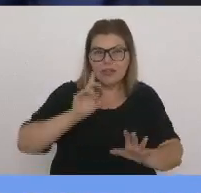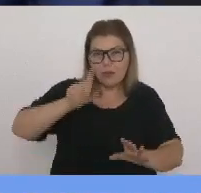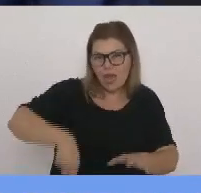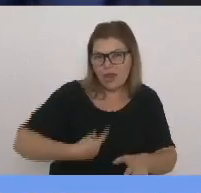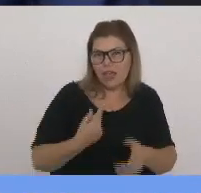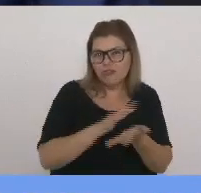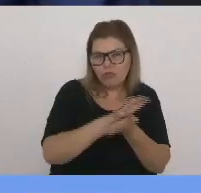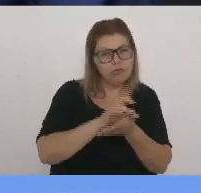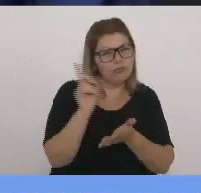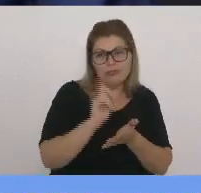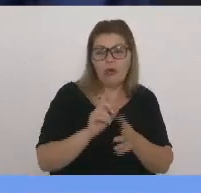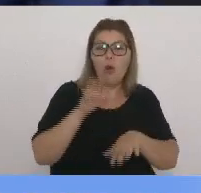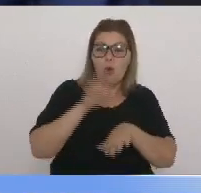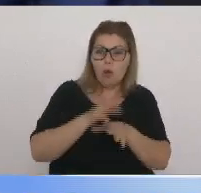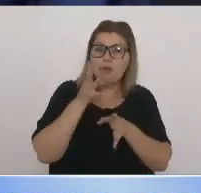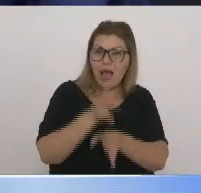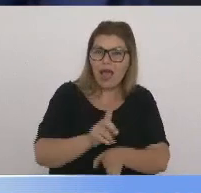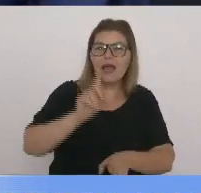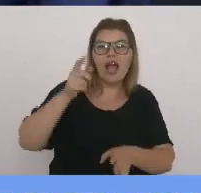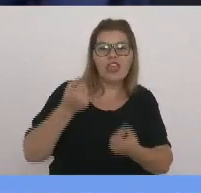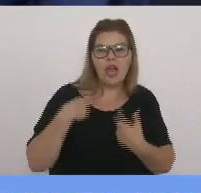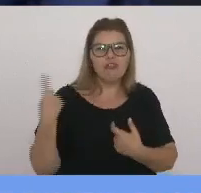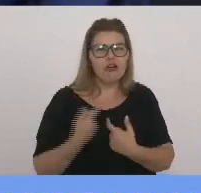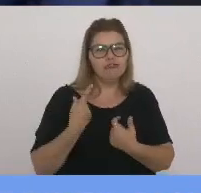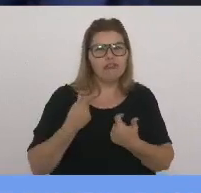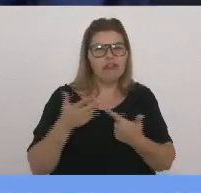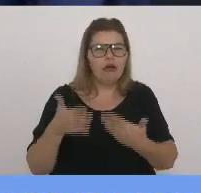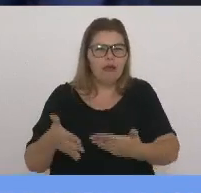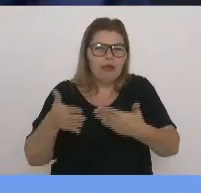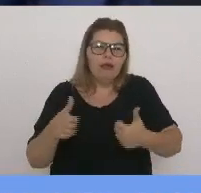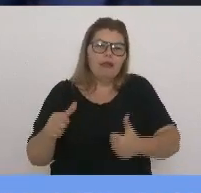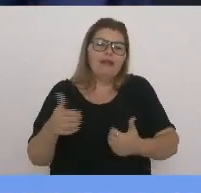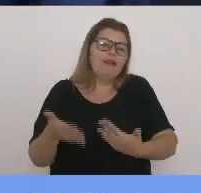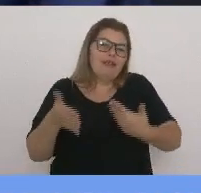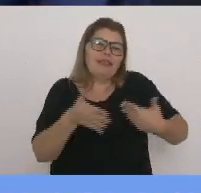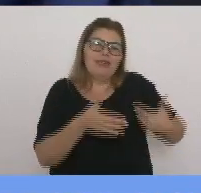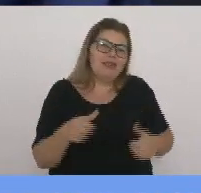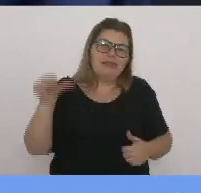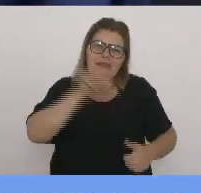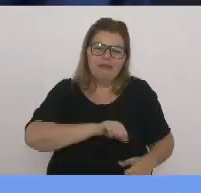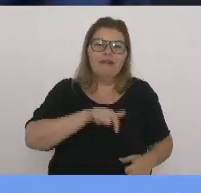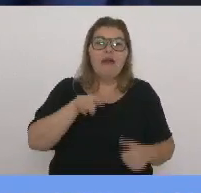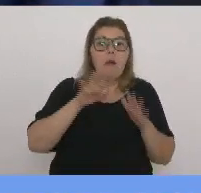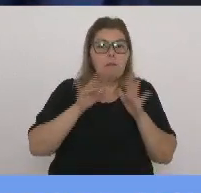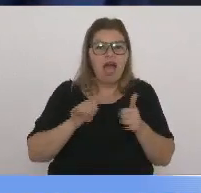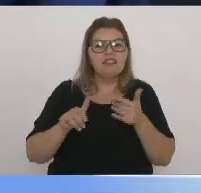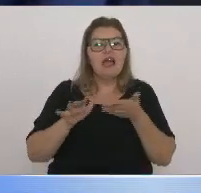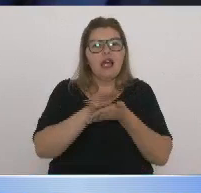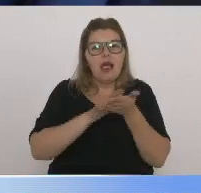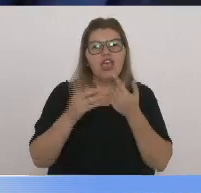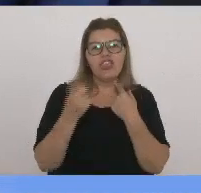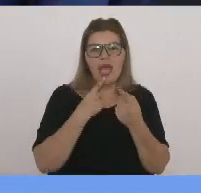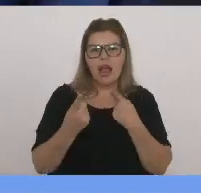retroceder, el diálogo y la paz deben hacernos avanzar. La vía diplomática es el único camino para